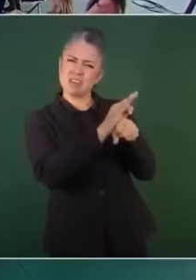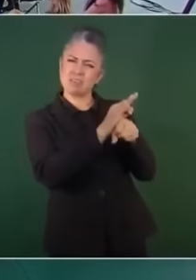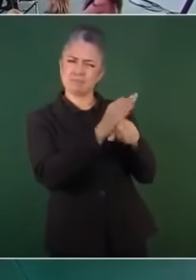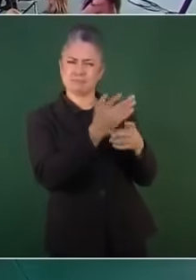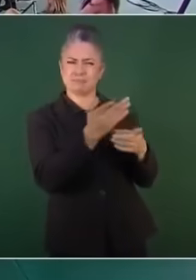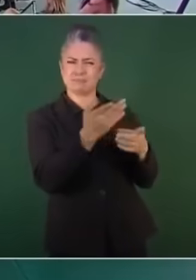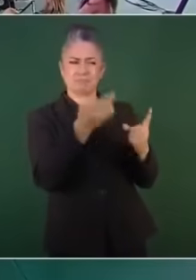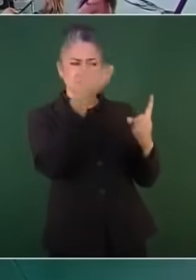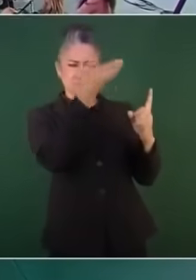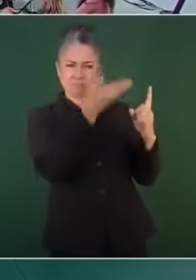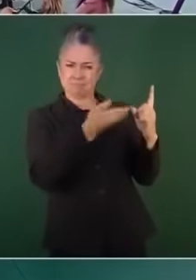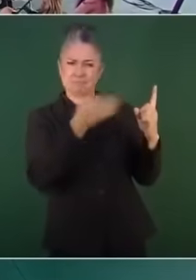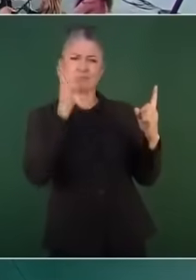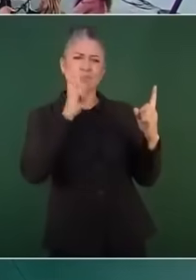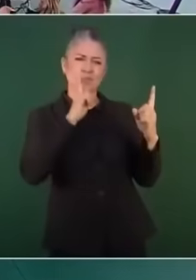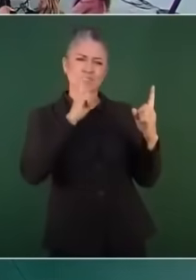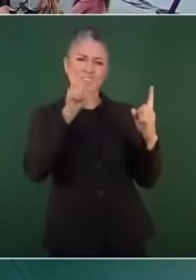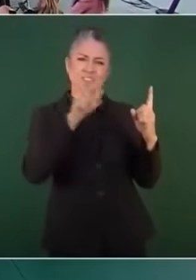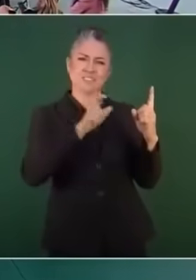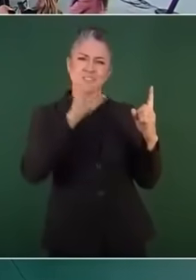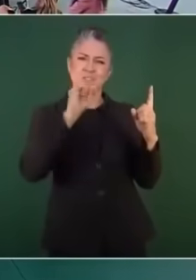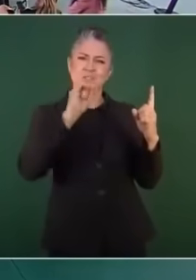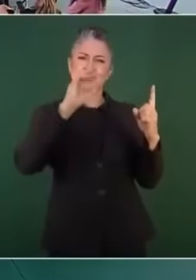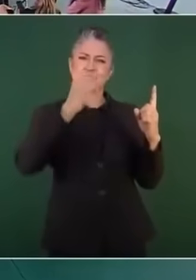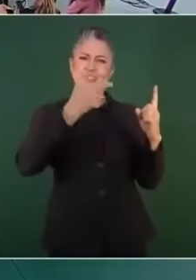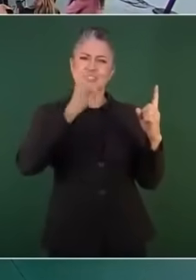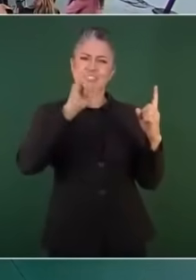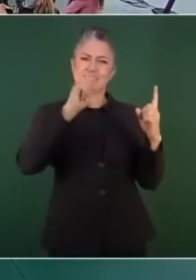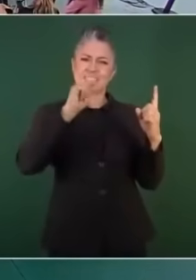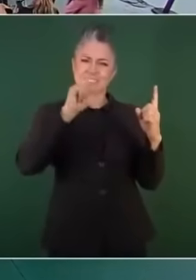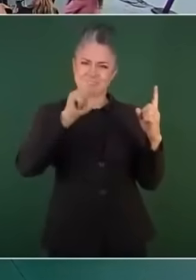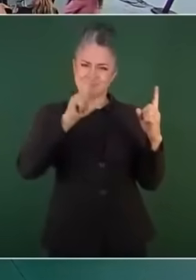a la señora Xochitl.